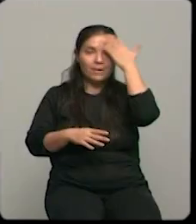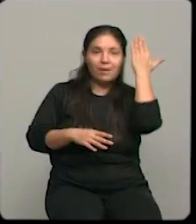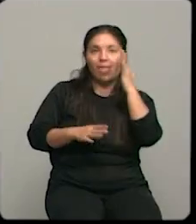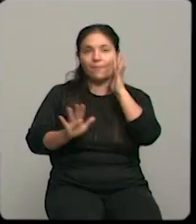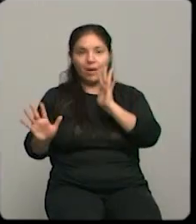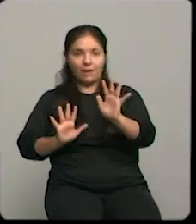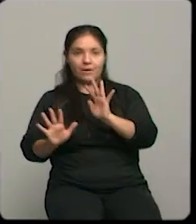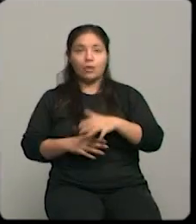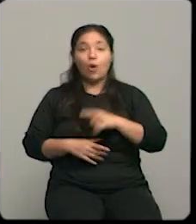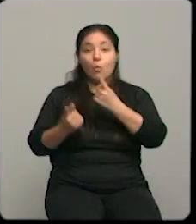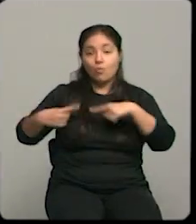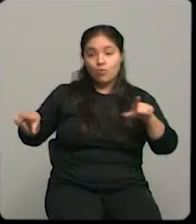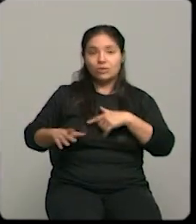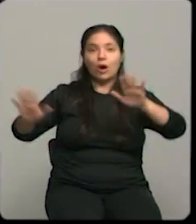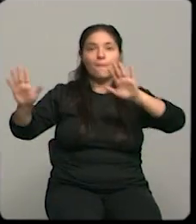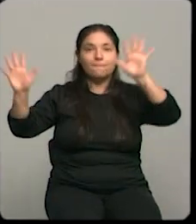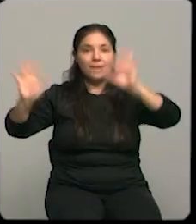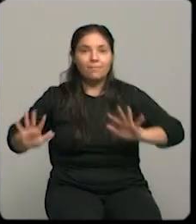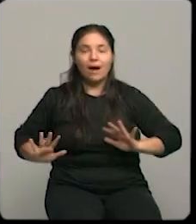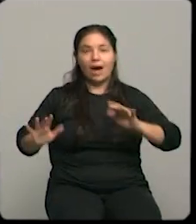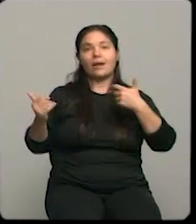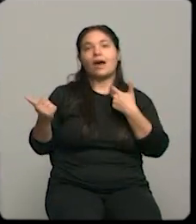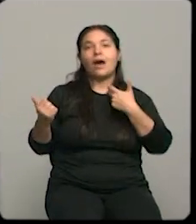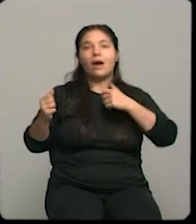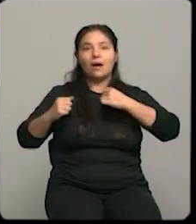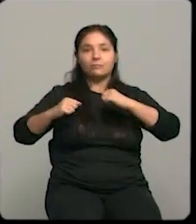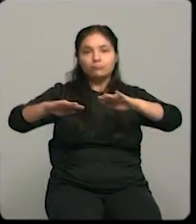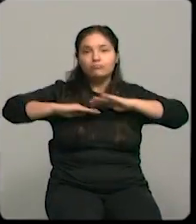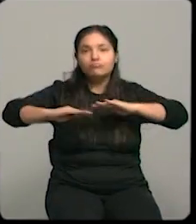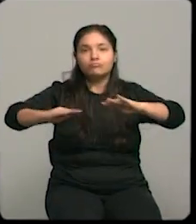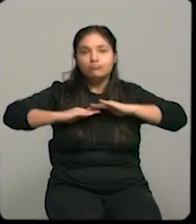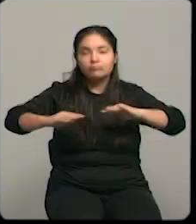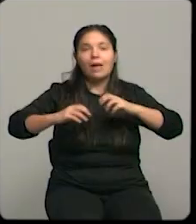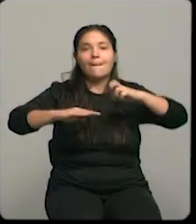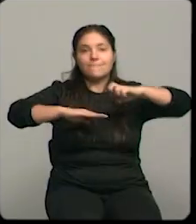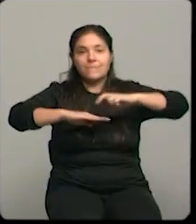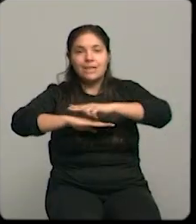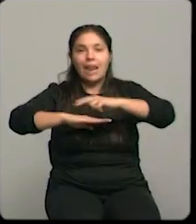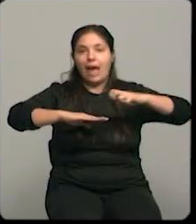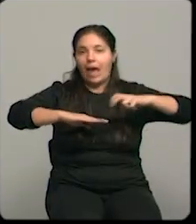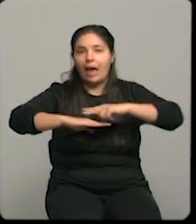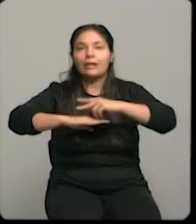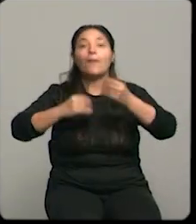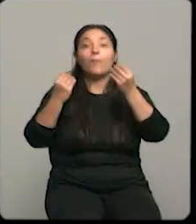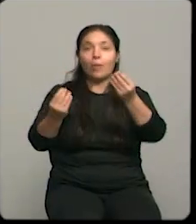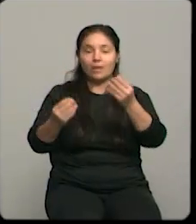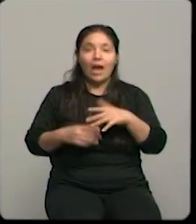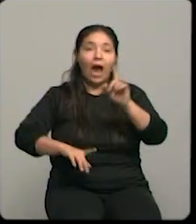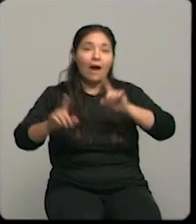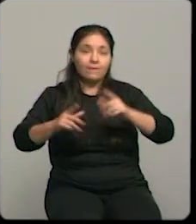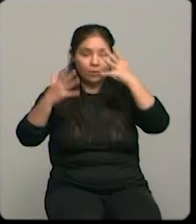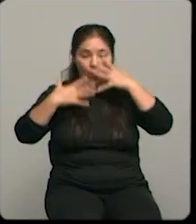hace deportes, hace sus pilates, su fisioterapia por su cuenta, porque, bueno, es una actividad de alta exigencia y el cuerpo se